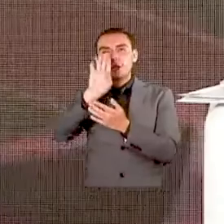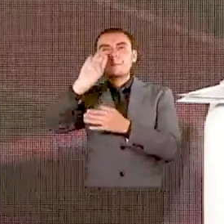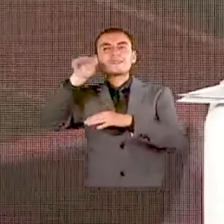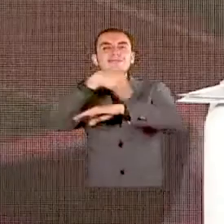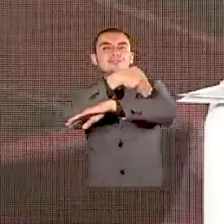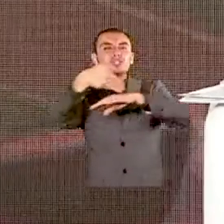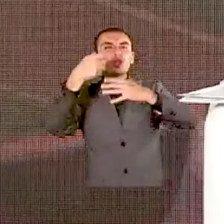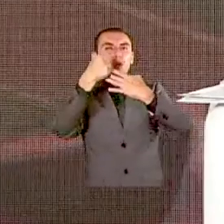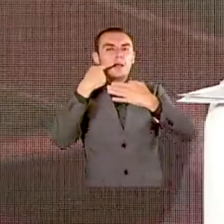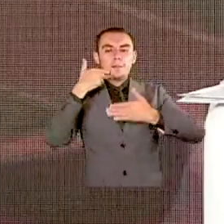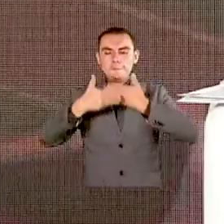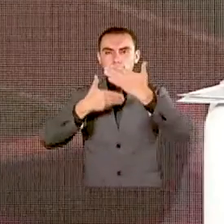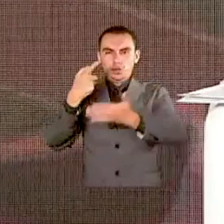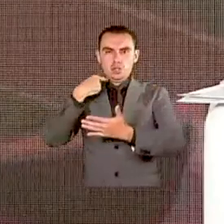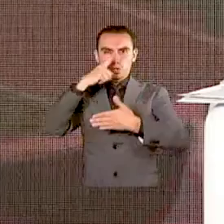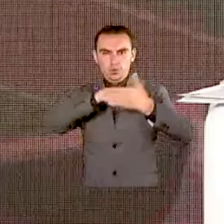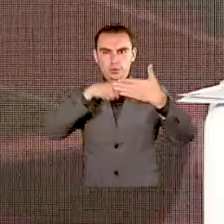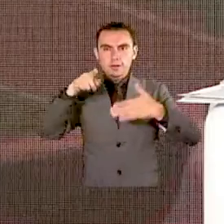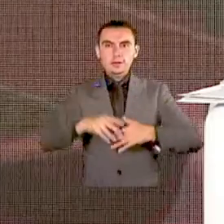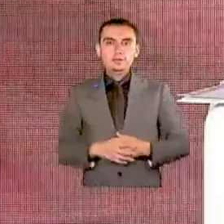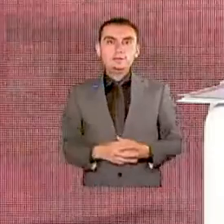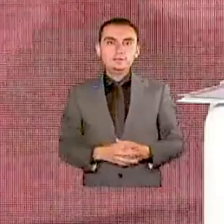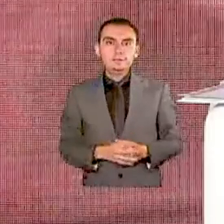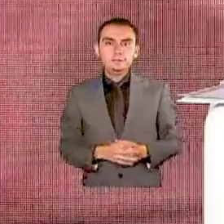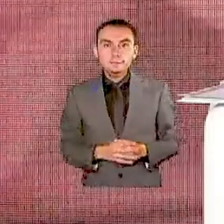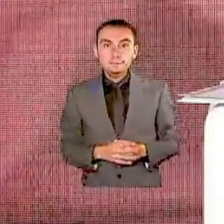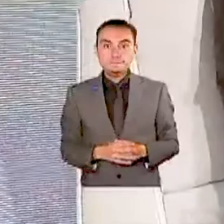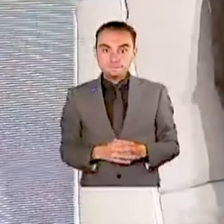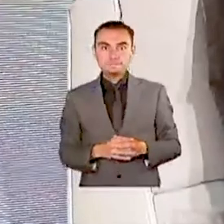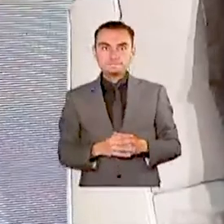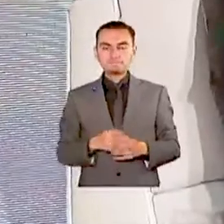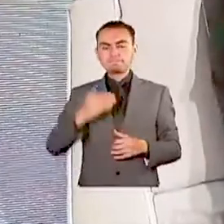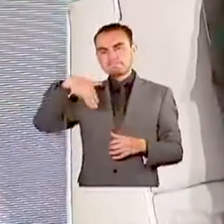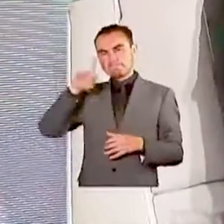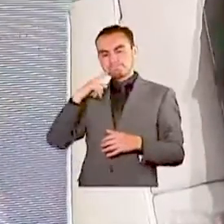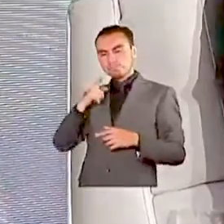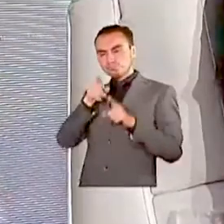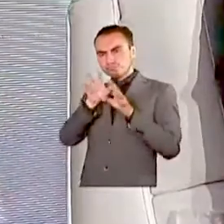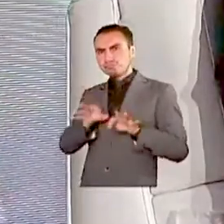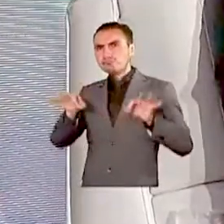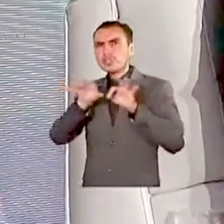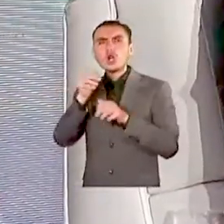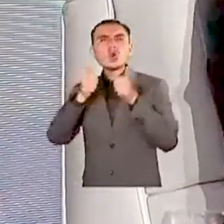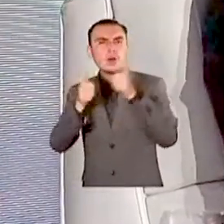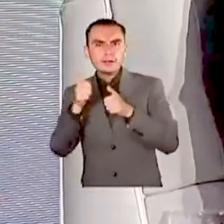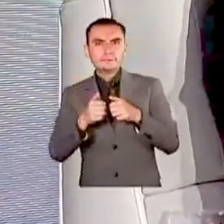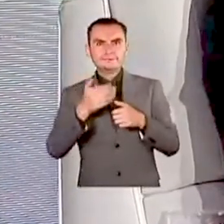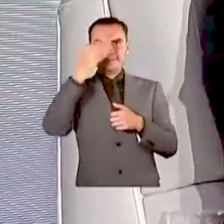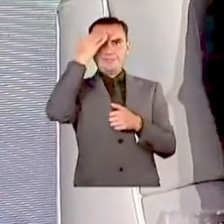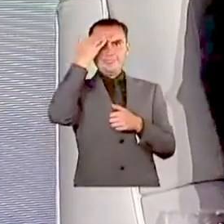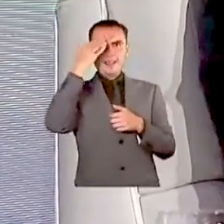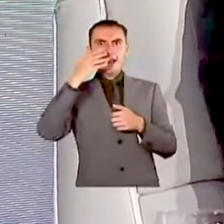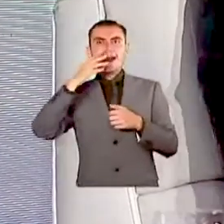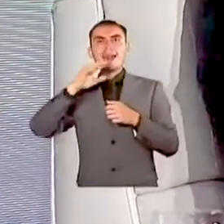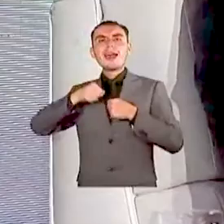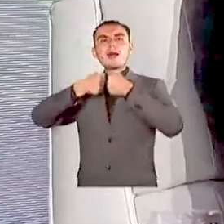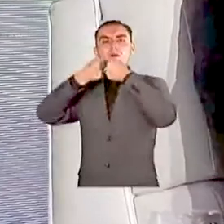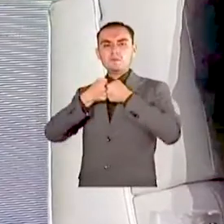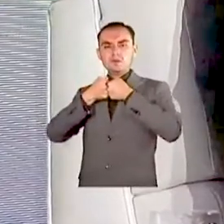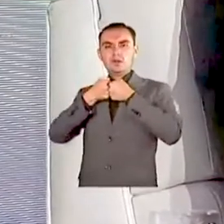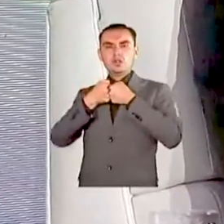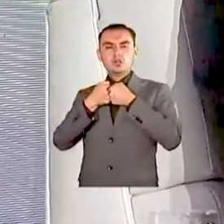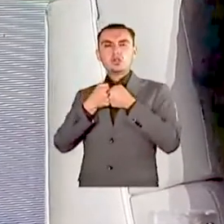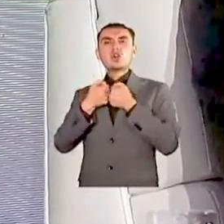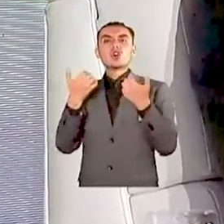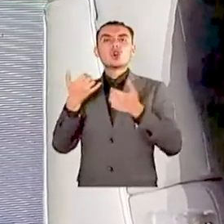de pesos en procesos de contratación. Entre los más relevantes, la concesión al